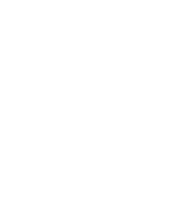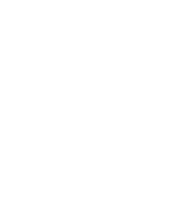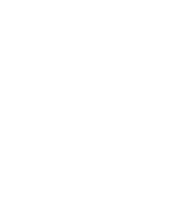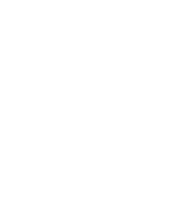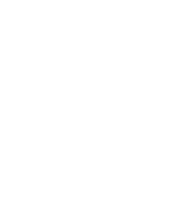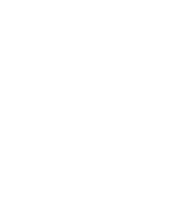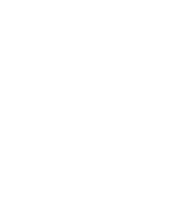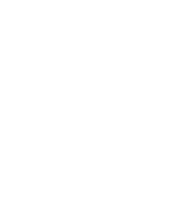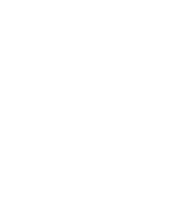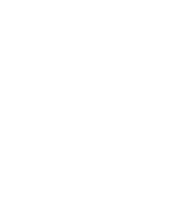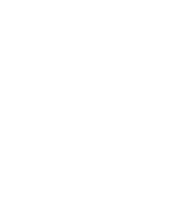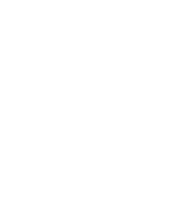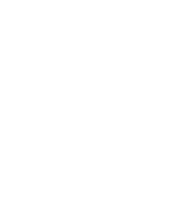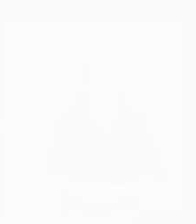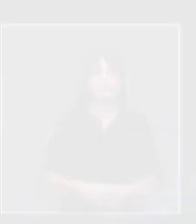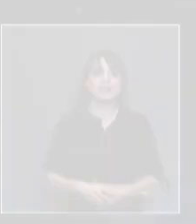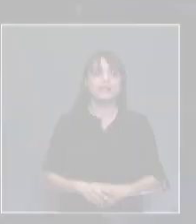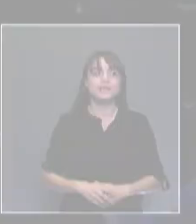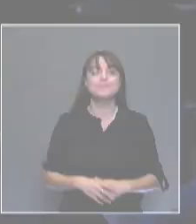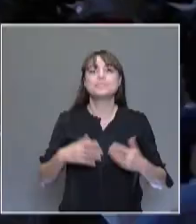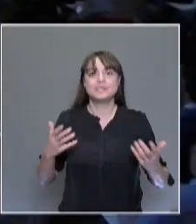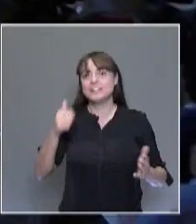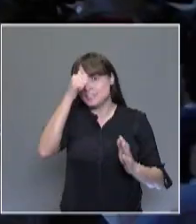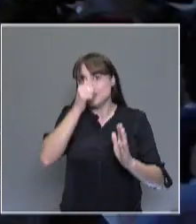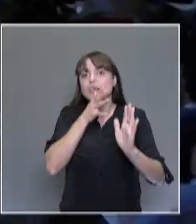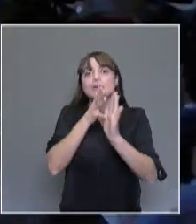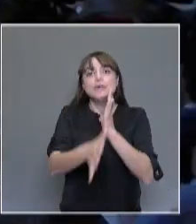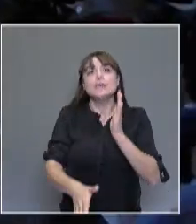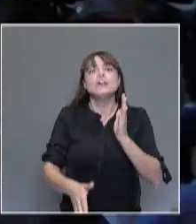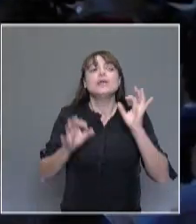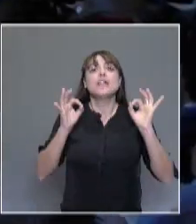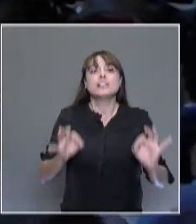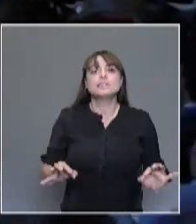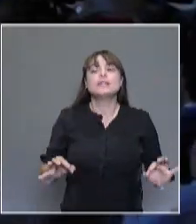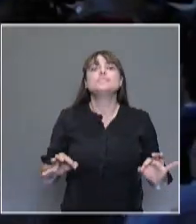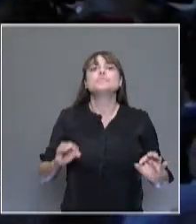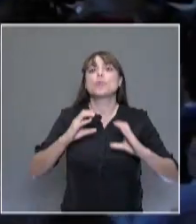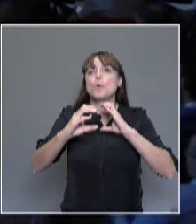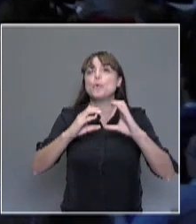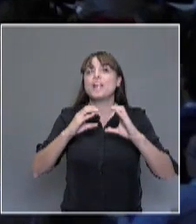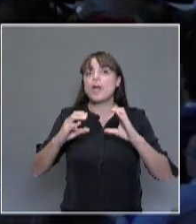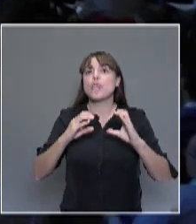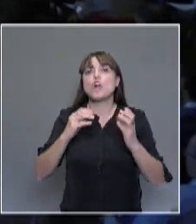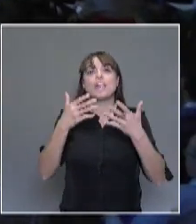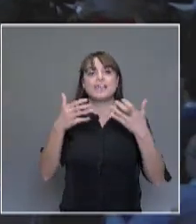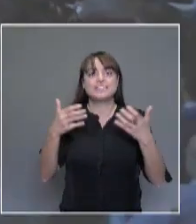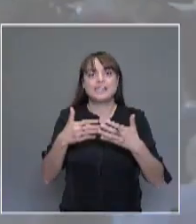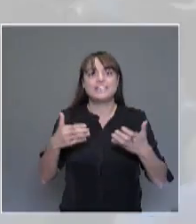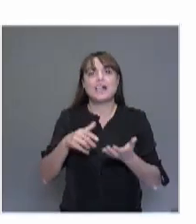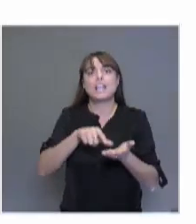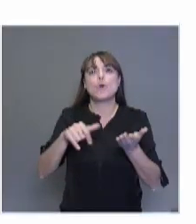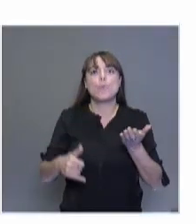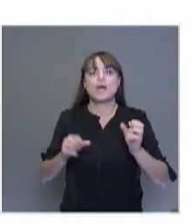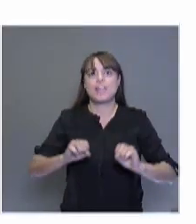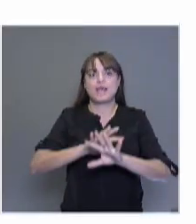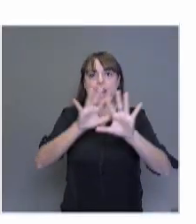claro la definición es la siguiente una comunicación está escrita en lenguaje claro si su